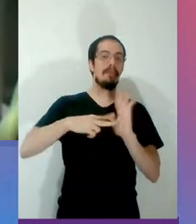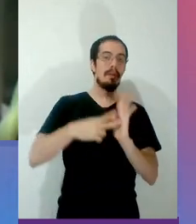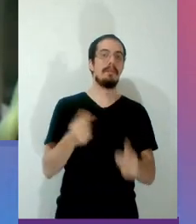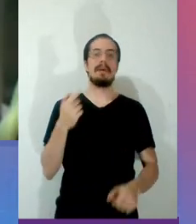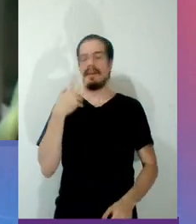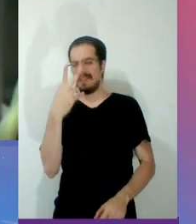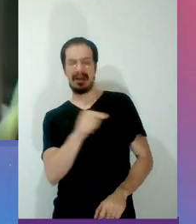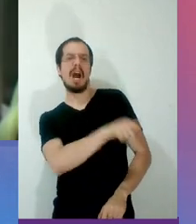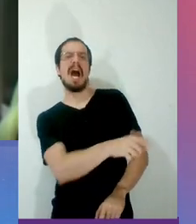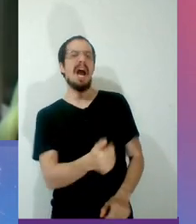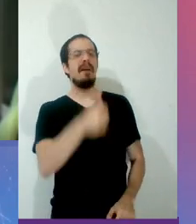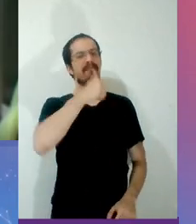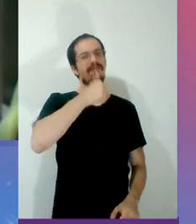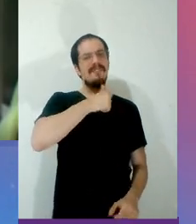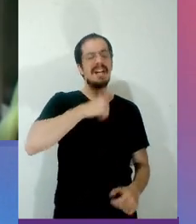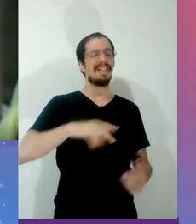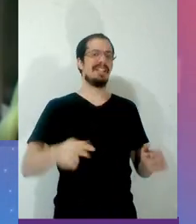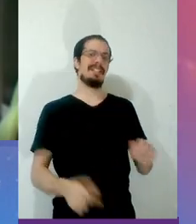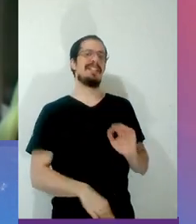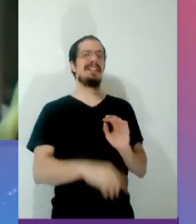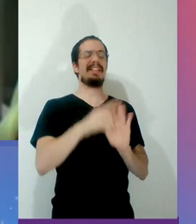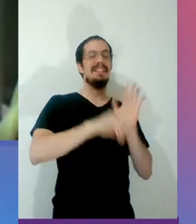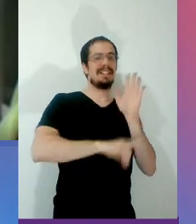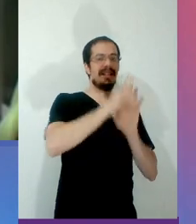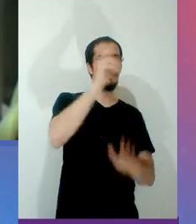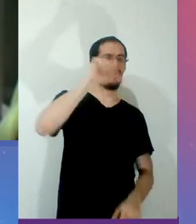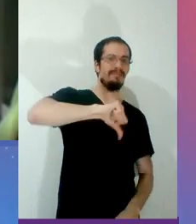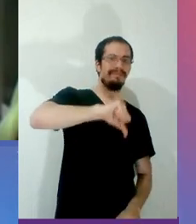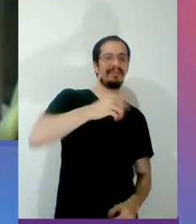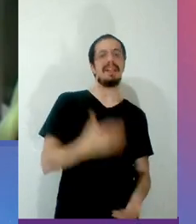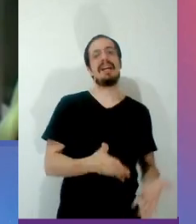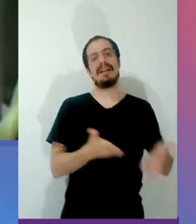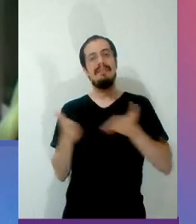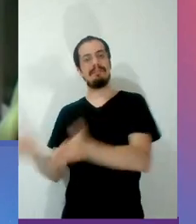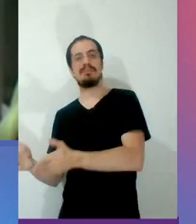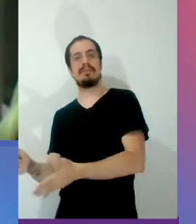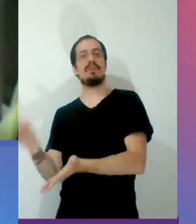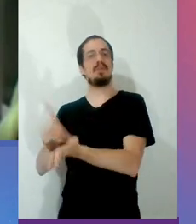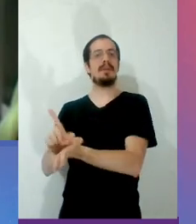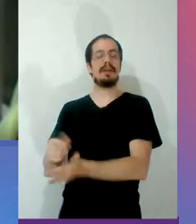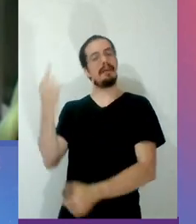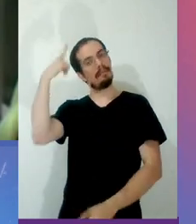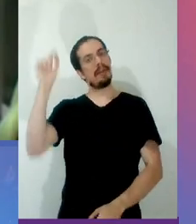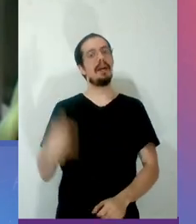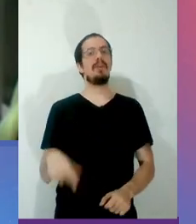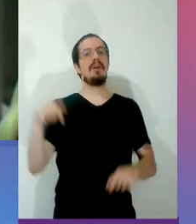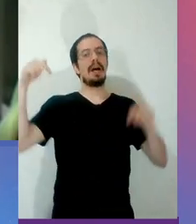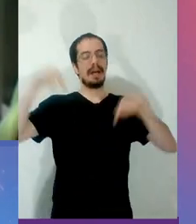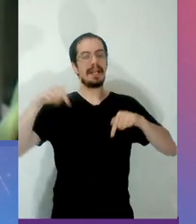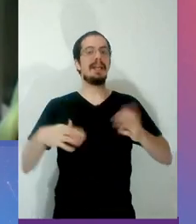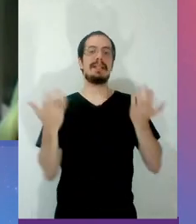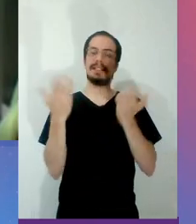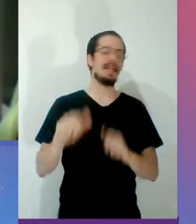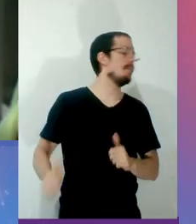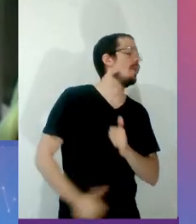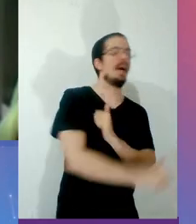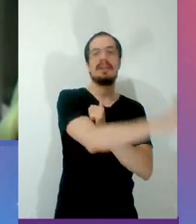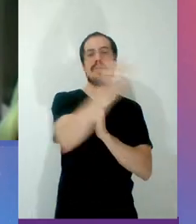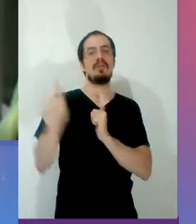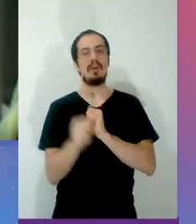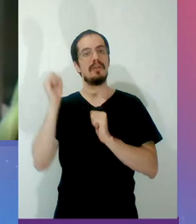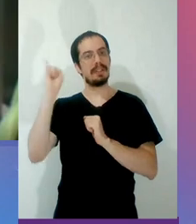desarrollo psicomotor. Entonces, pero sí, todos los niños y las niñas, y las madres, los padres, los cuidadores, sí